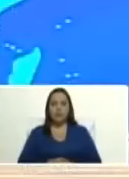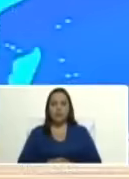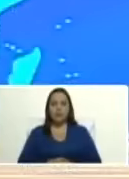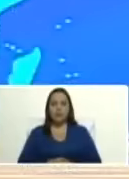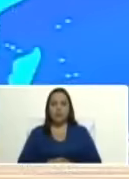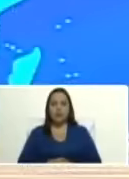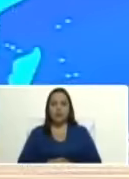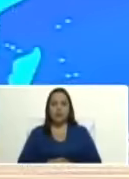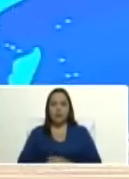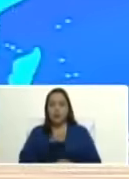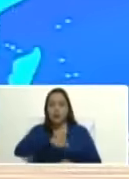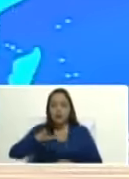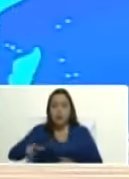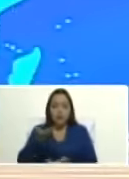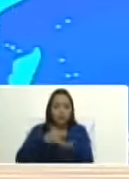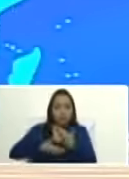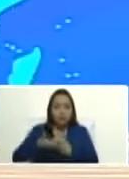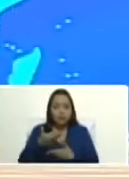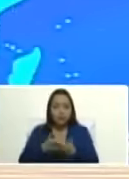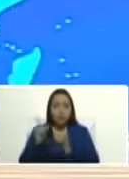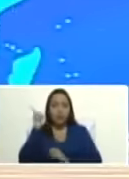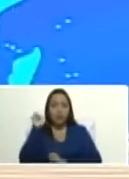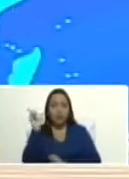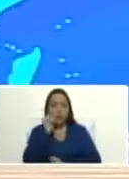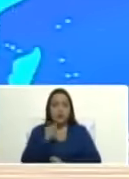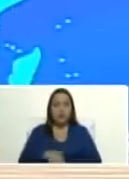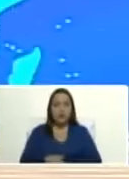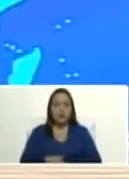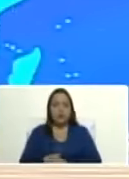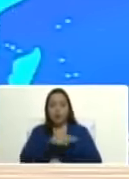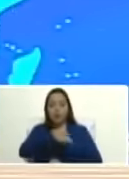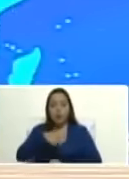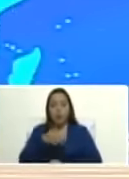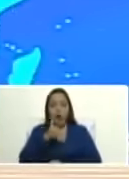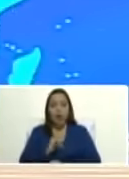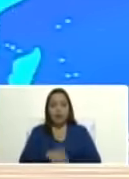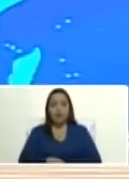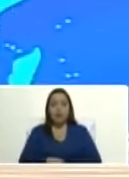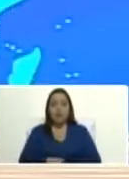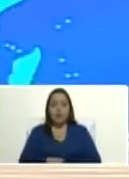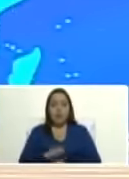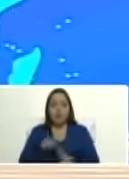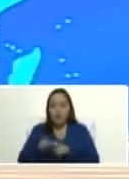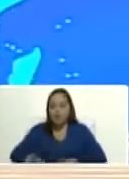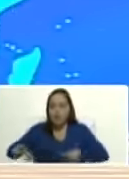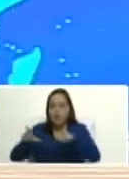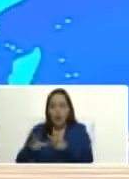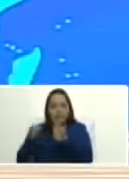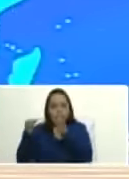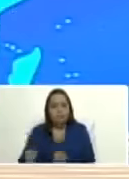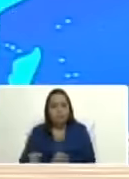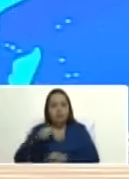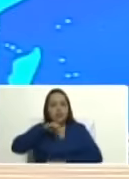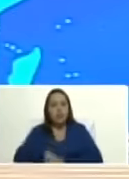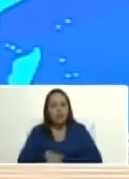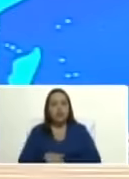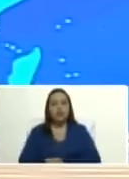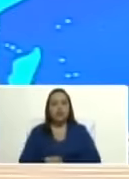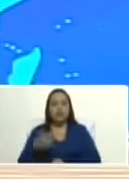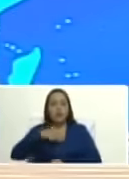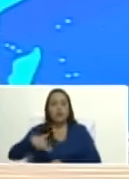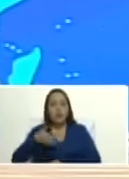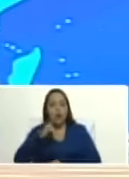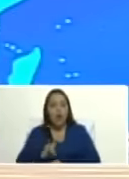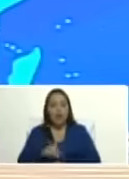queridos diplomáticos, queridas diplomáticas, estamos del lado correcto de la historia, estamos en